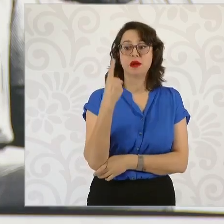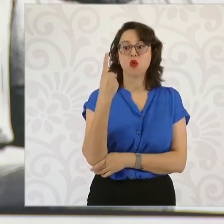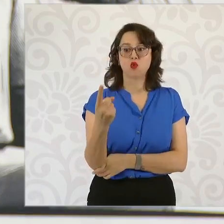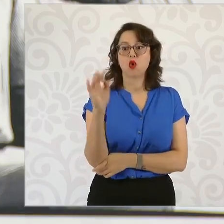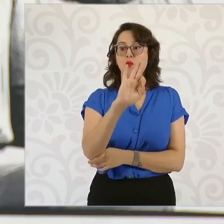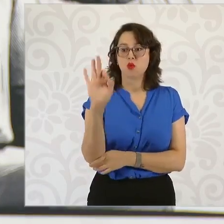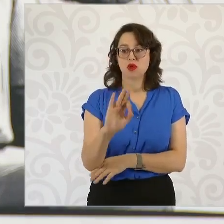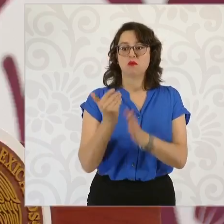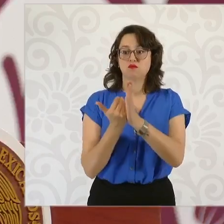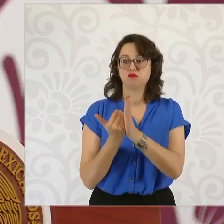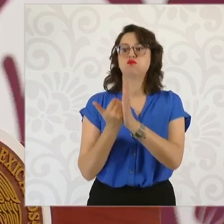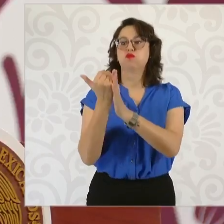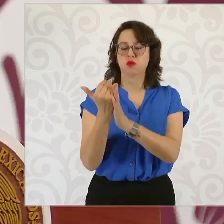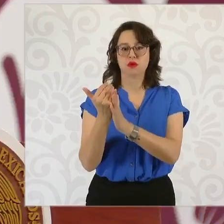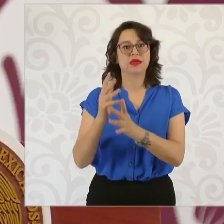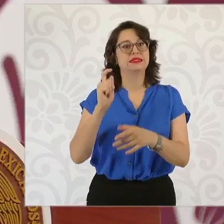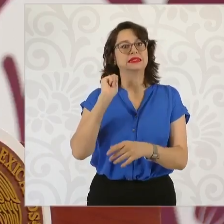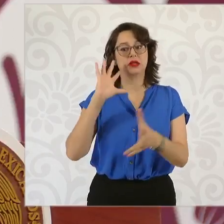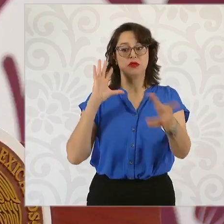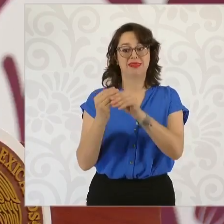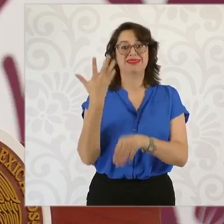más del doble de la inflación.